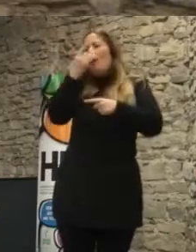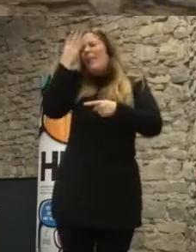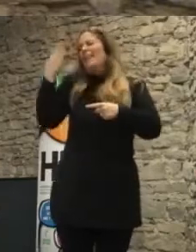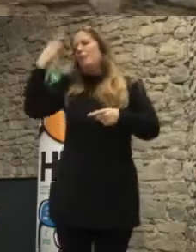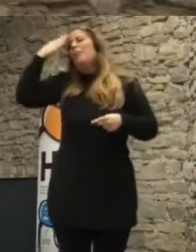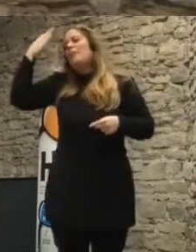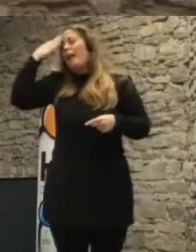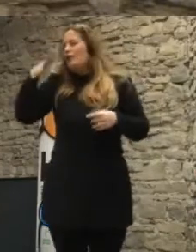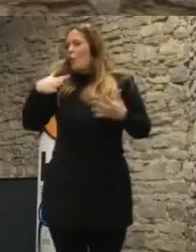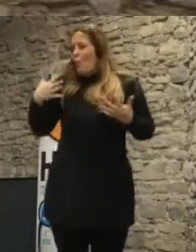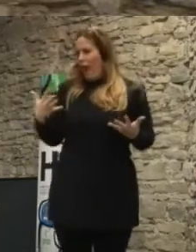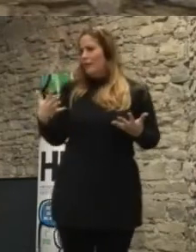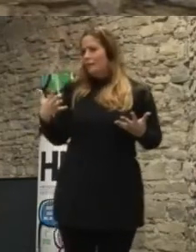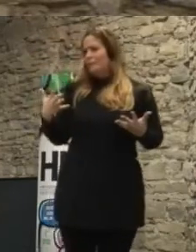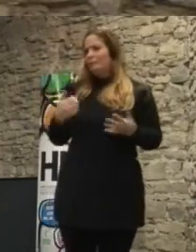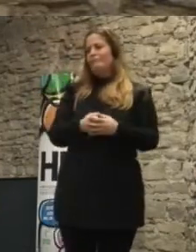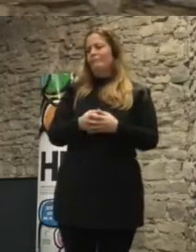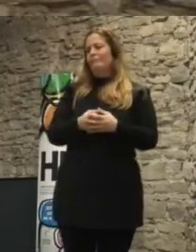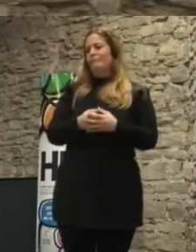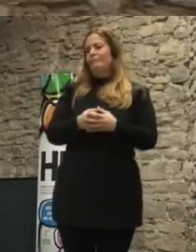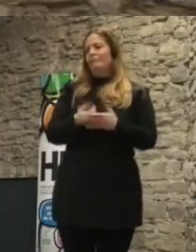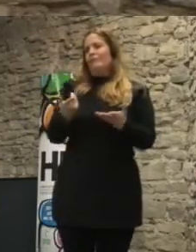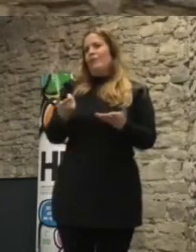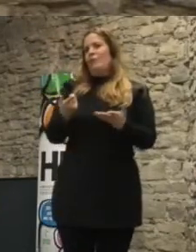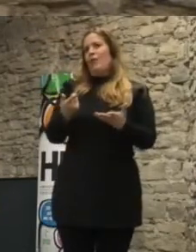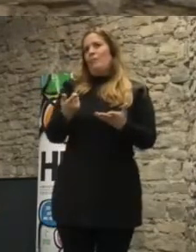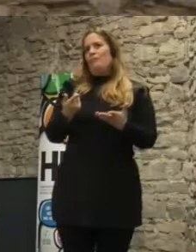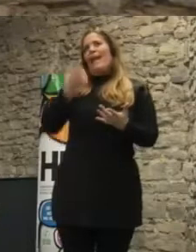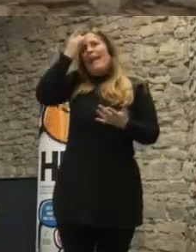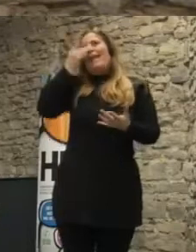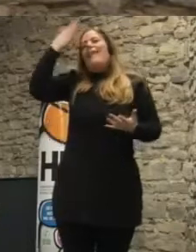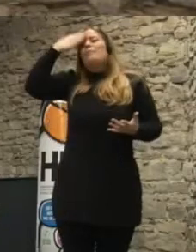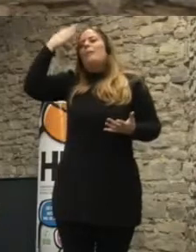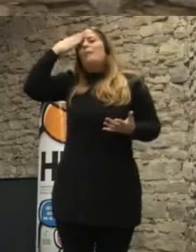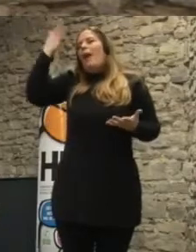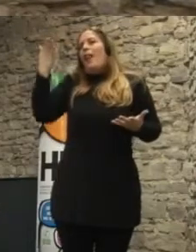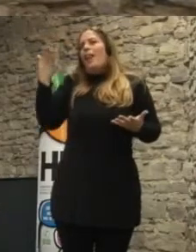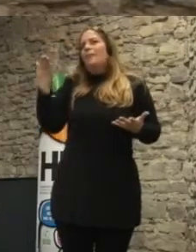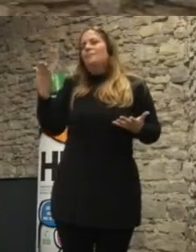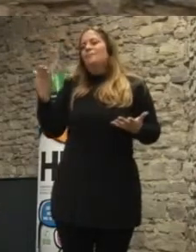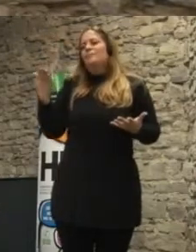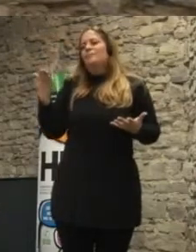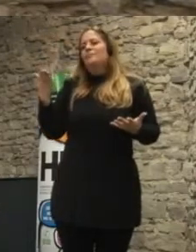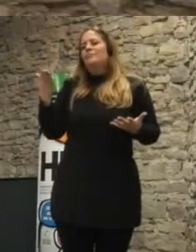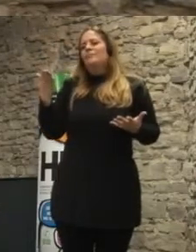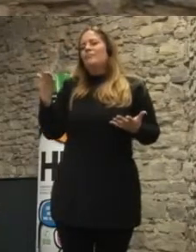Pues, básicamente, digamos, la estructura del argumento o la idea principal es